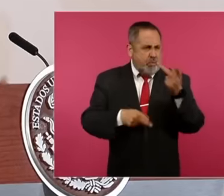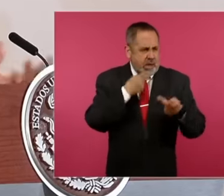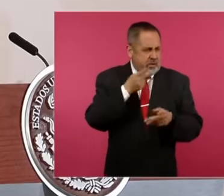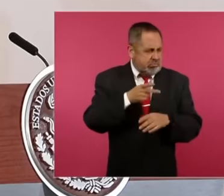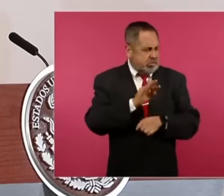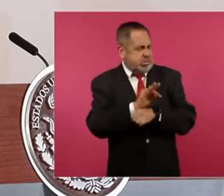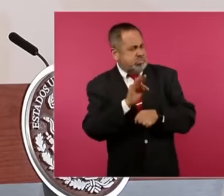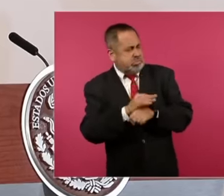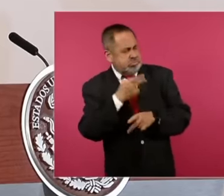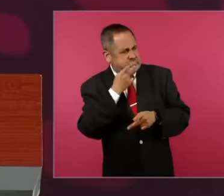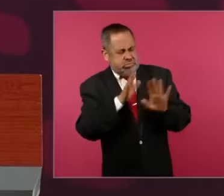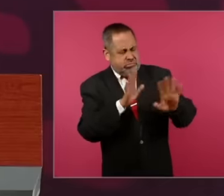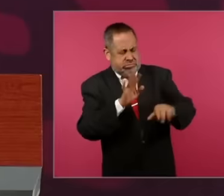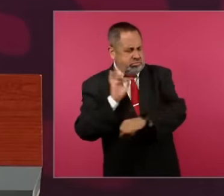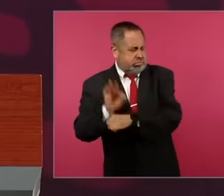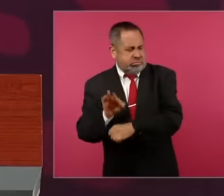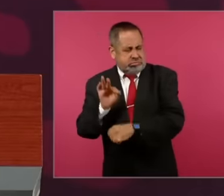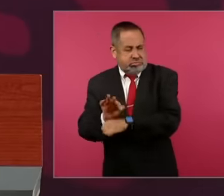es algo espontáneo.